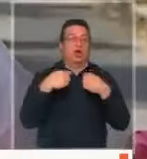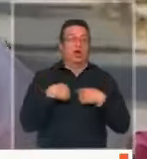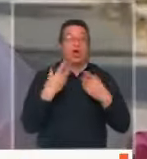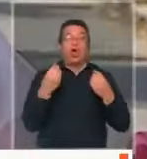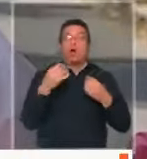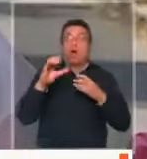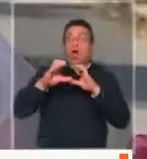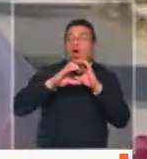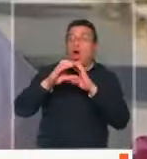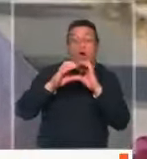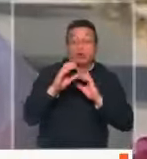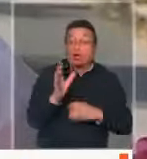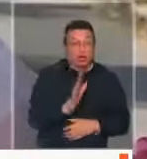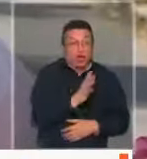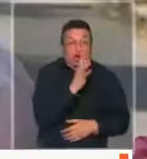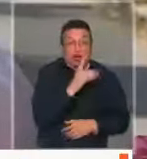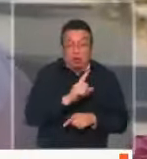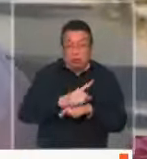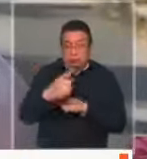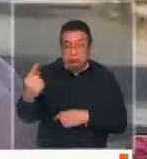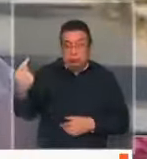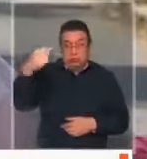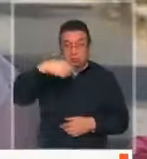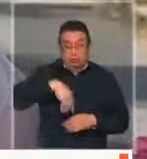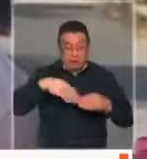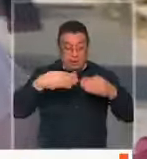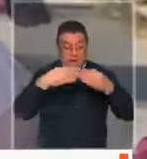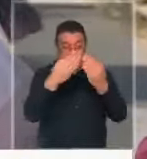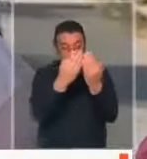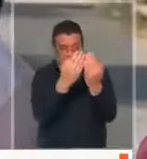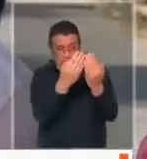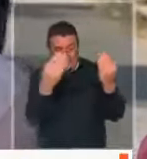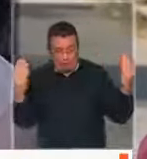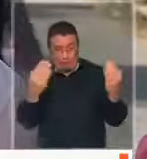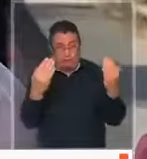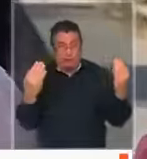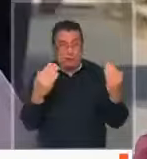comunicó. Y llegaron al tiro, abrieron la cuestión,